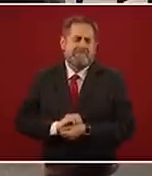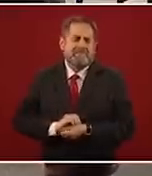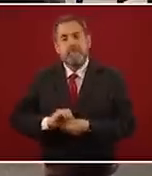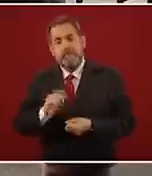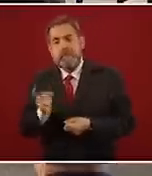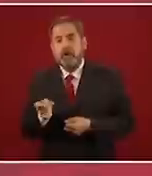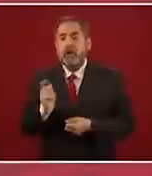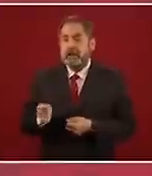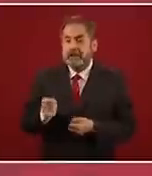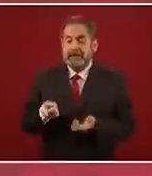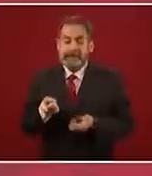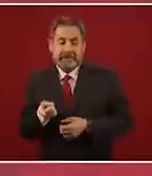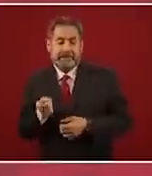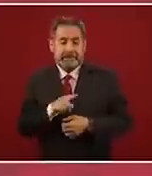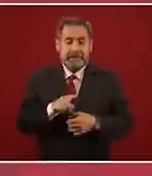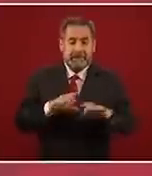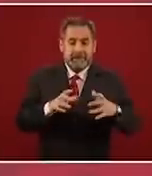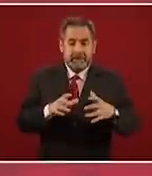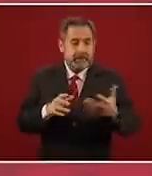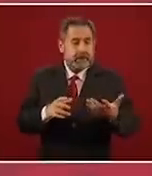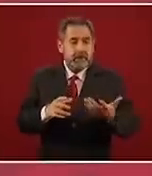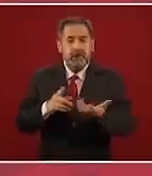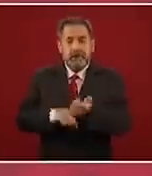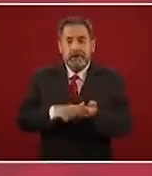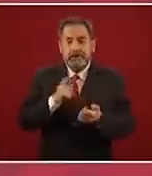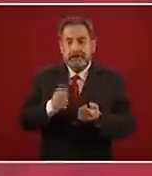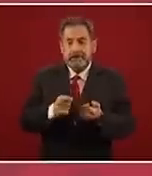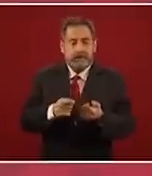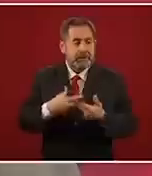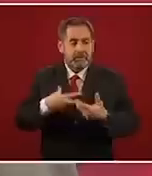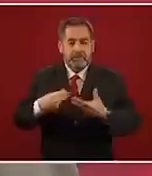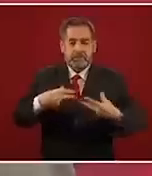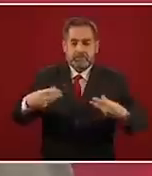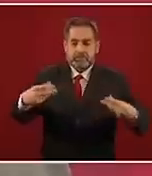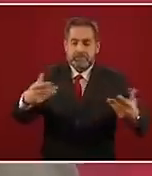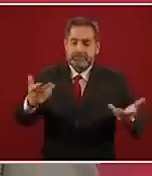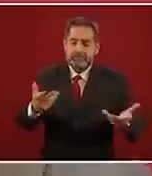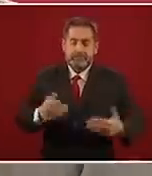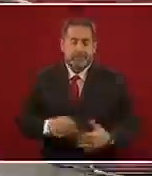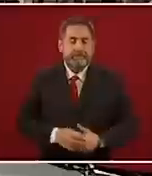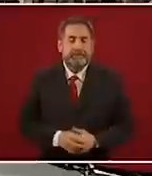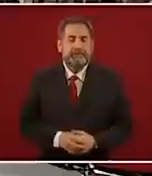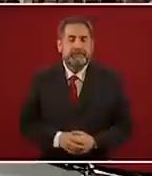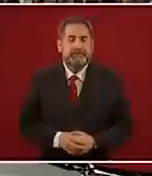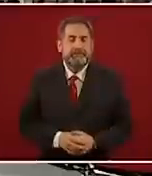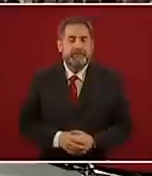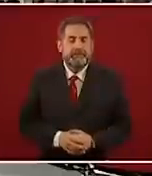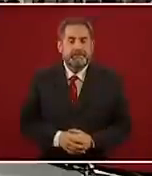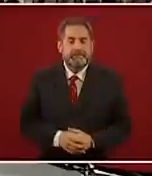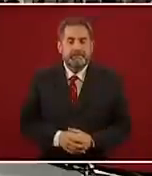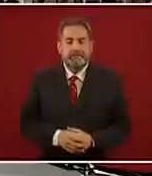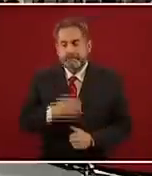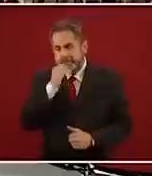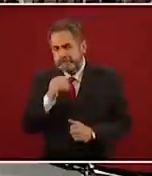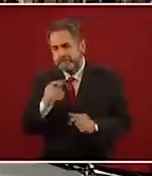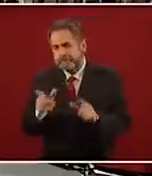virus que pueden infectar sin causar enfermedad, se facilita su propagación. Nada más, perdón,